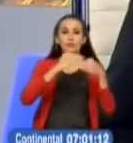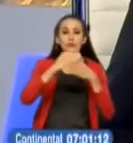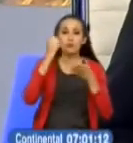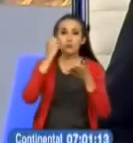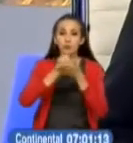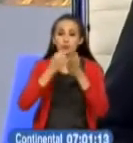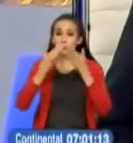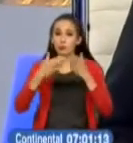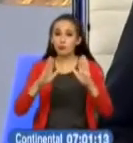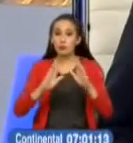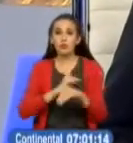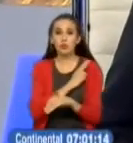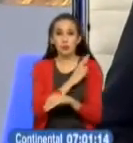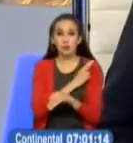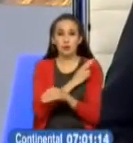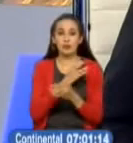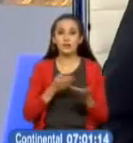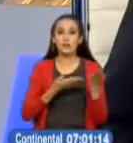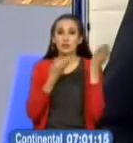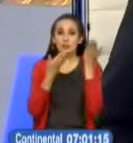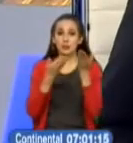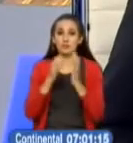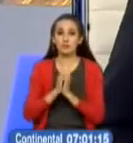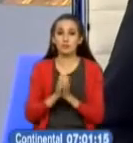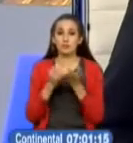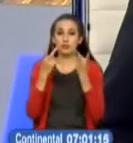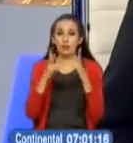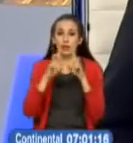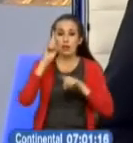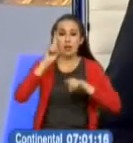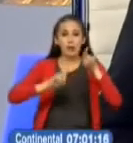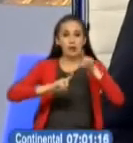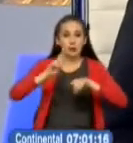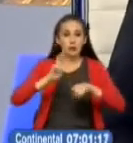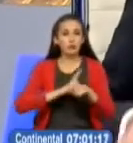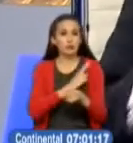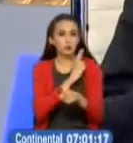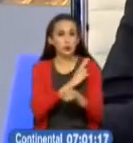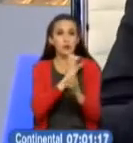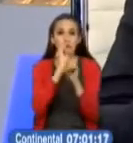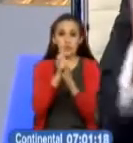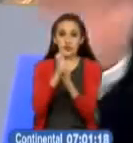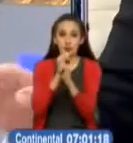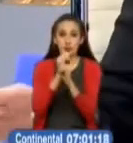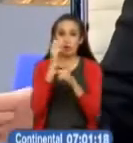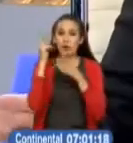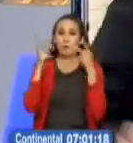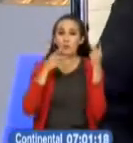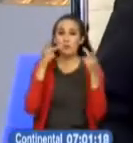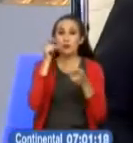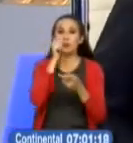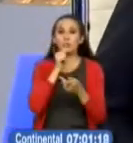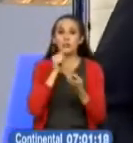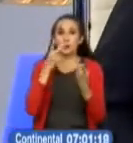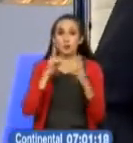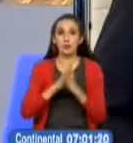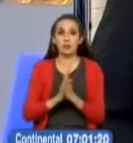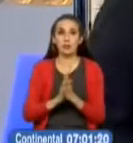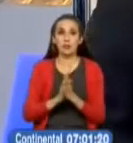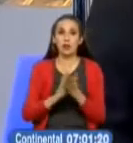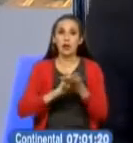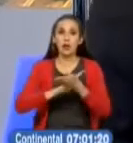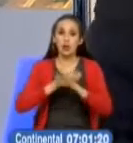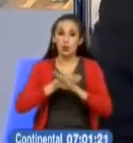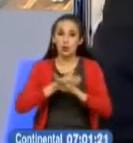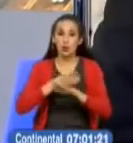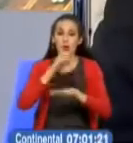la educación superior, a la oferta académica y de las universidades e institutos públicos y privados. Luego tendremos